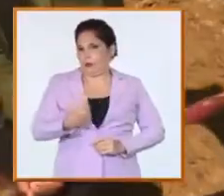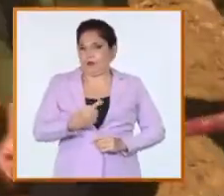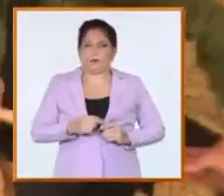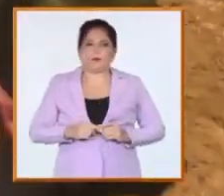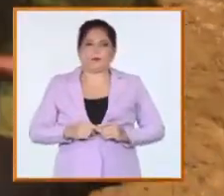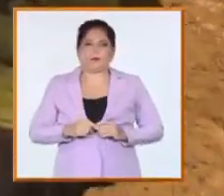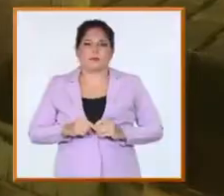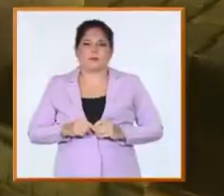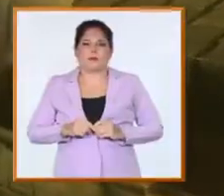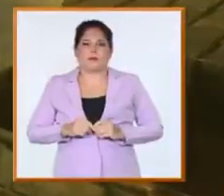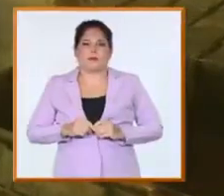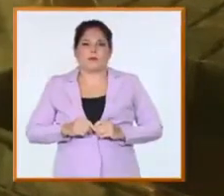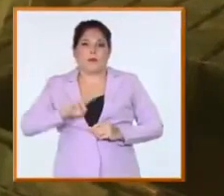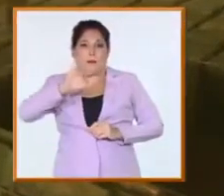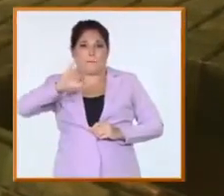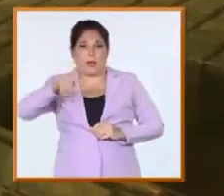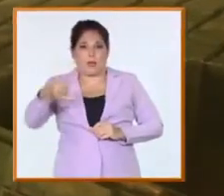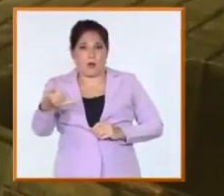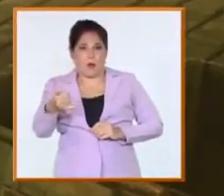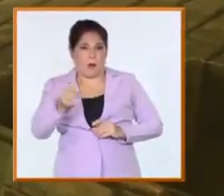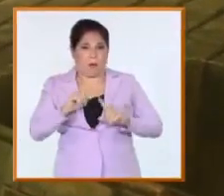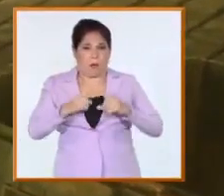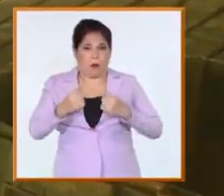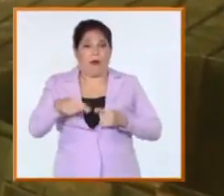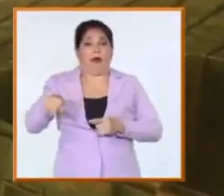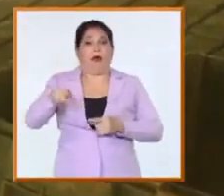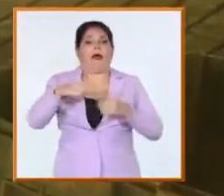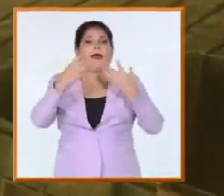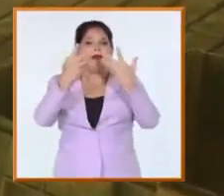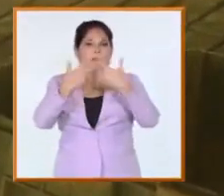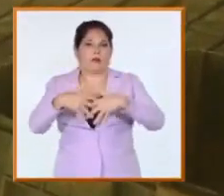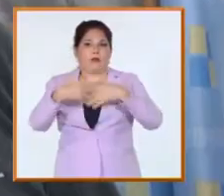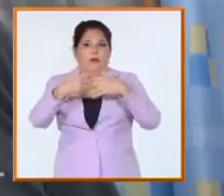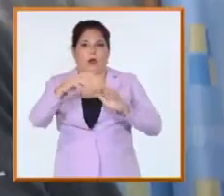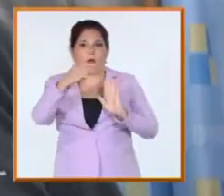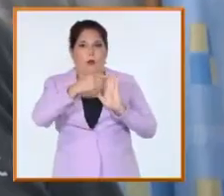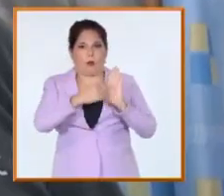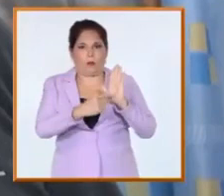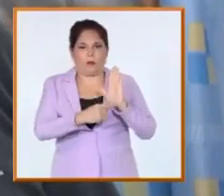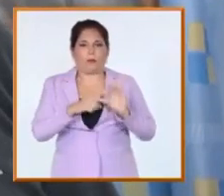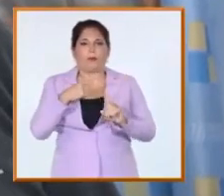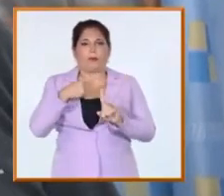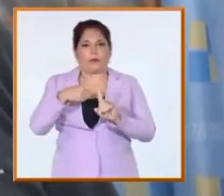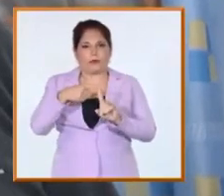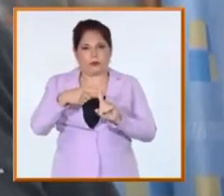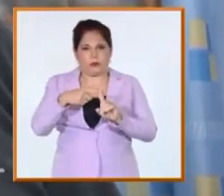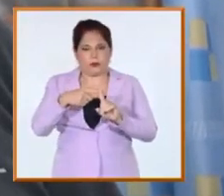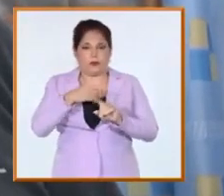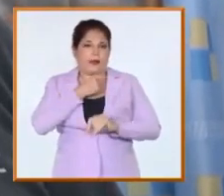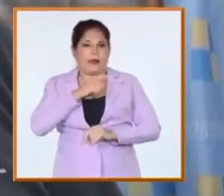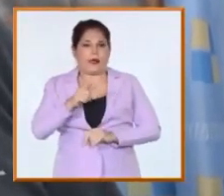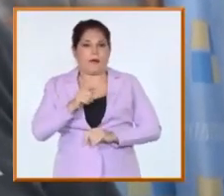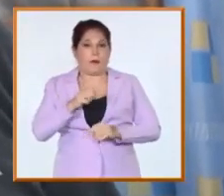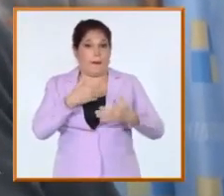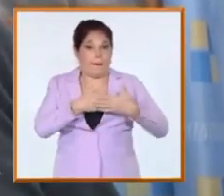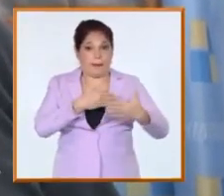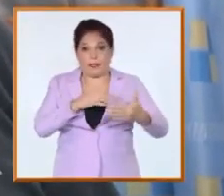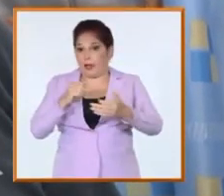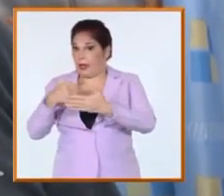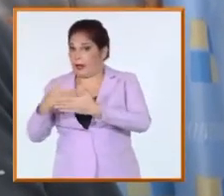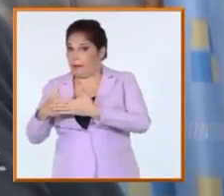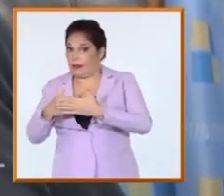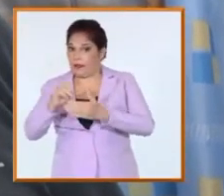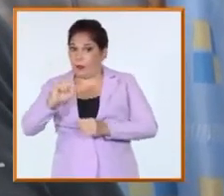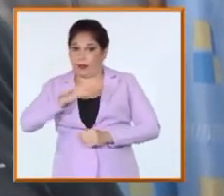y también resultado muy positivos en los indicadores económicos pero más trabaja entre mi pymes y trabajadores